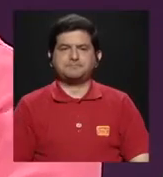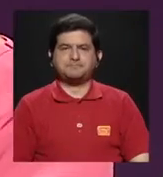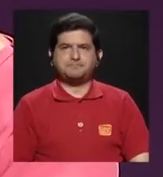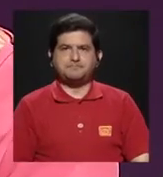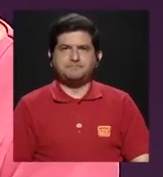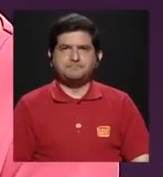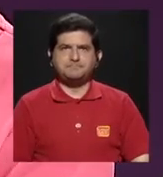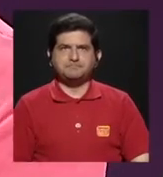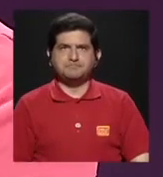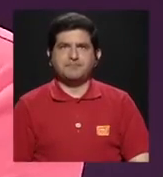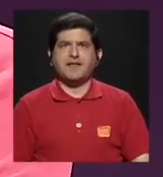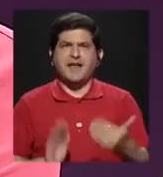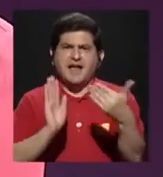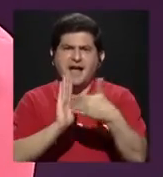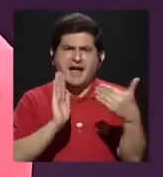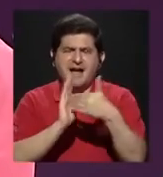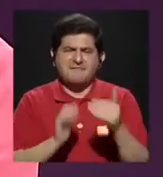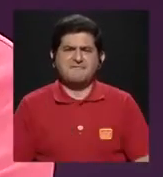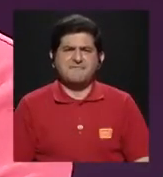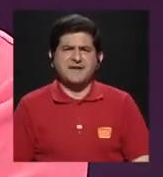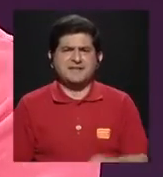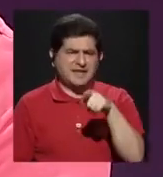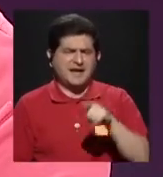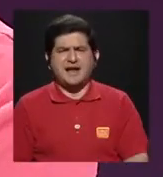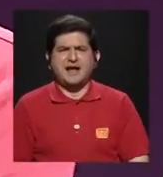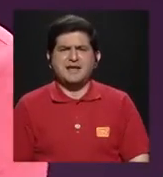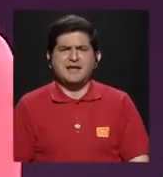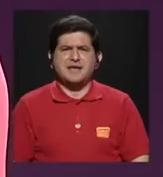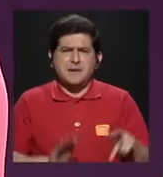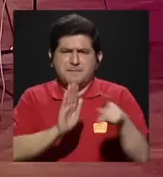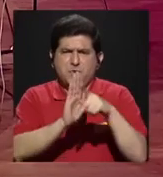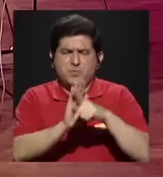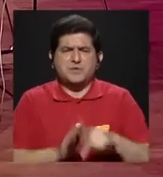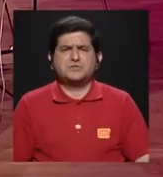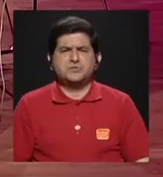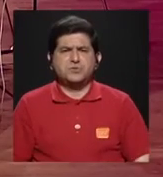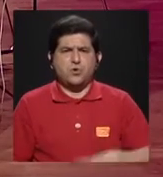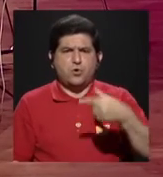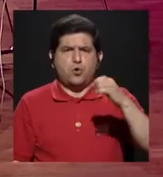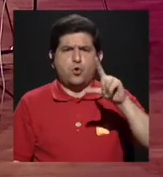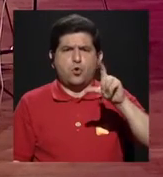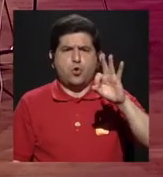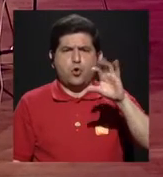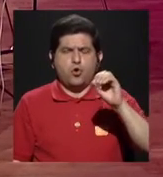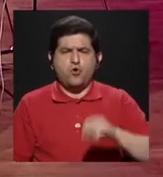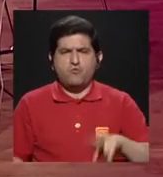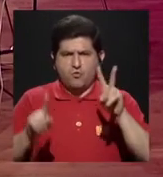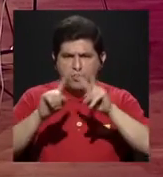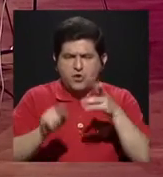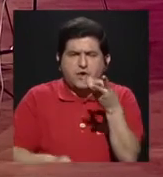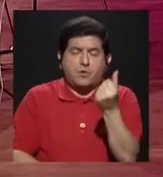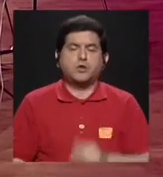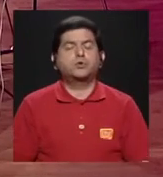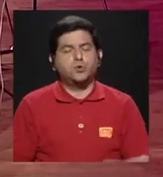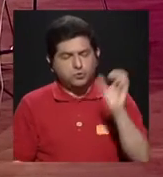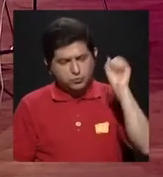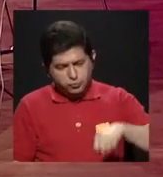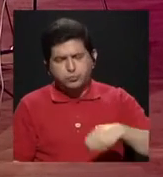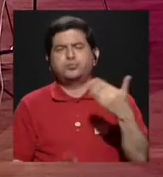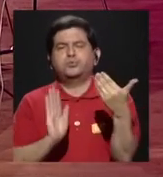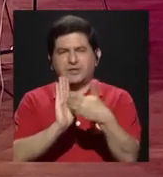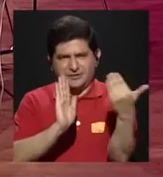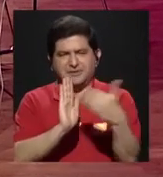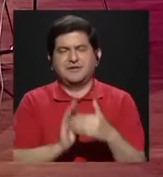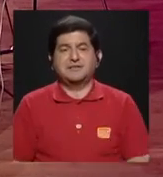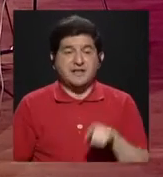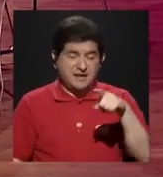¿Cuánto les afectan las vedas en el Golfo de Nicoya? Nos pregunta Marcela Rodríguez. Ay, claro, las vedas nos afectan porque cuando se hace